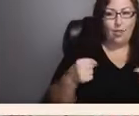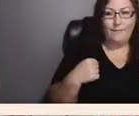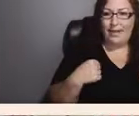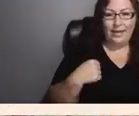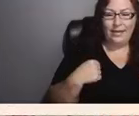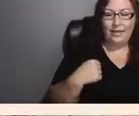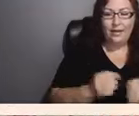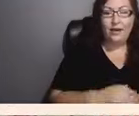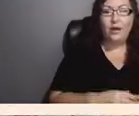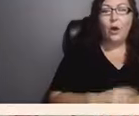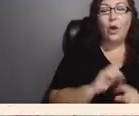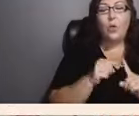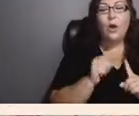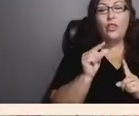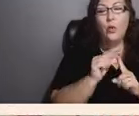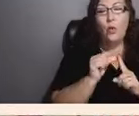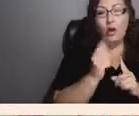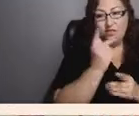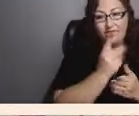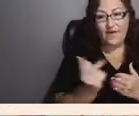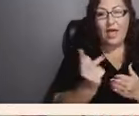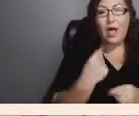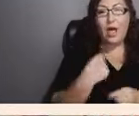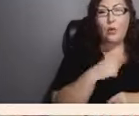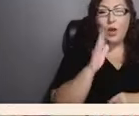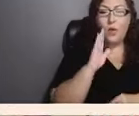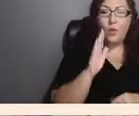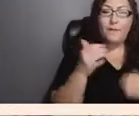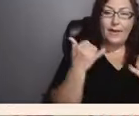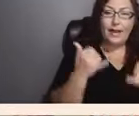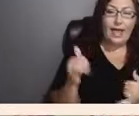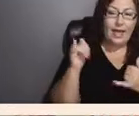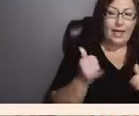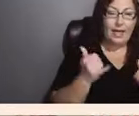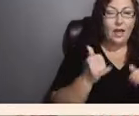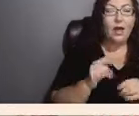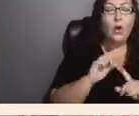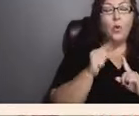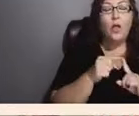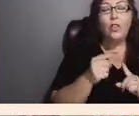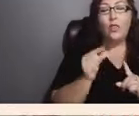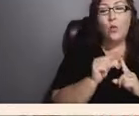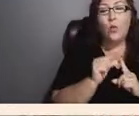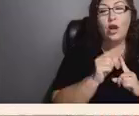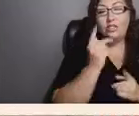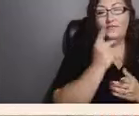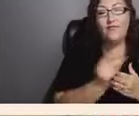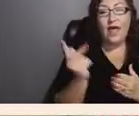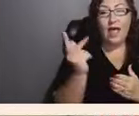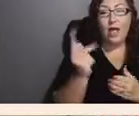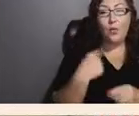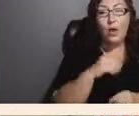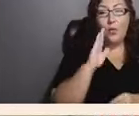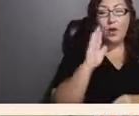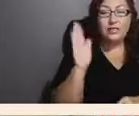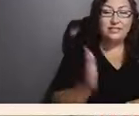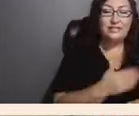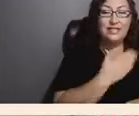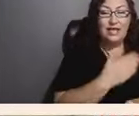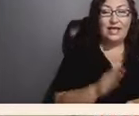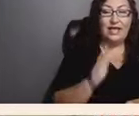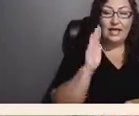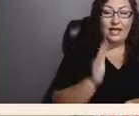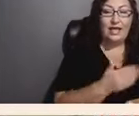words fail, we'll just play. When the words fail, we'll just